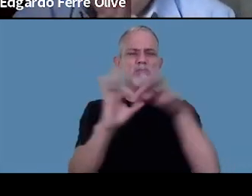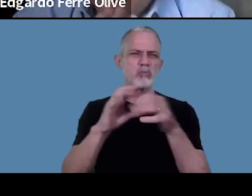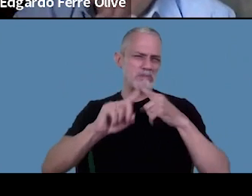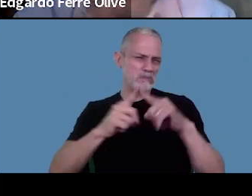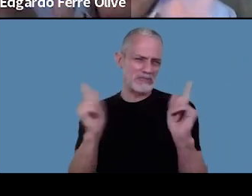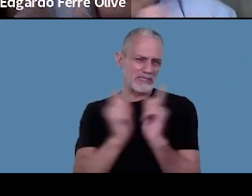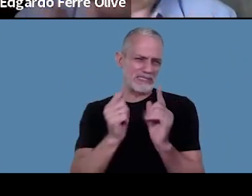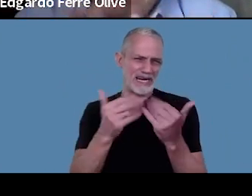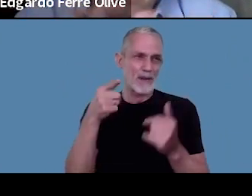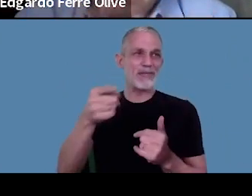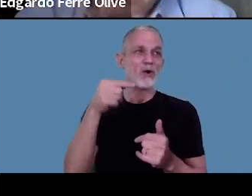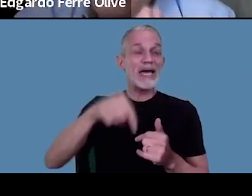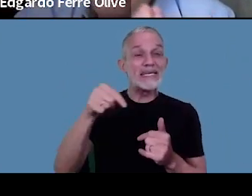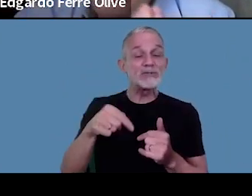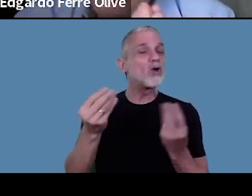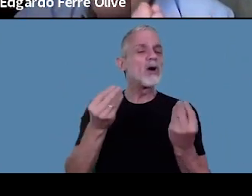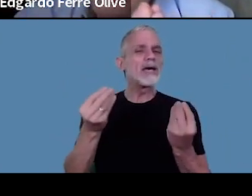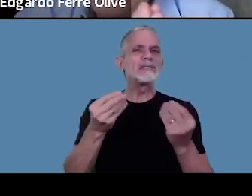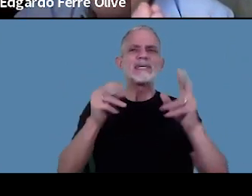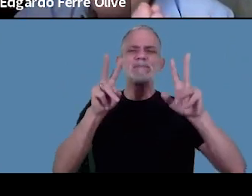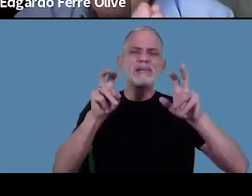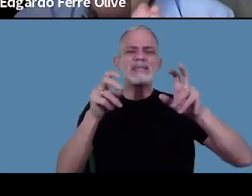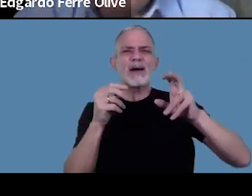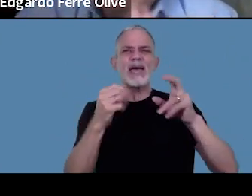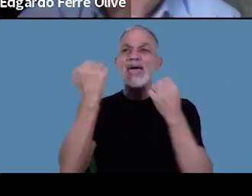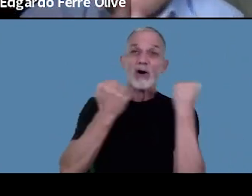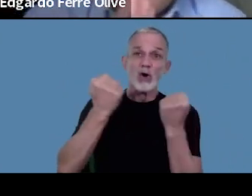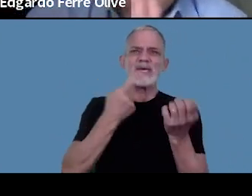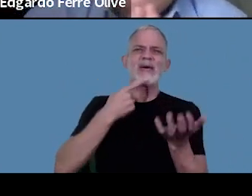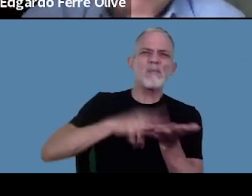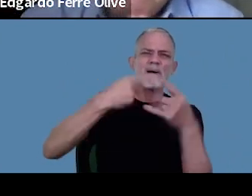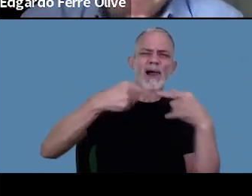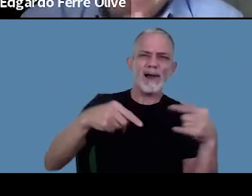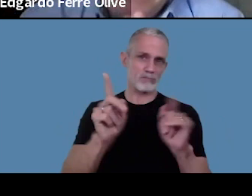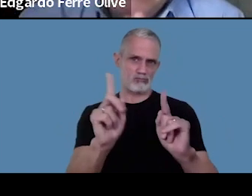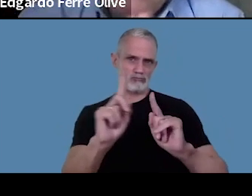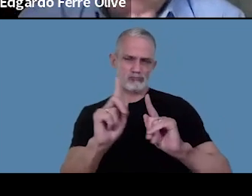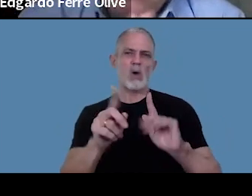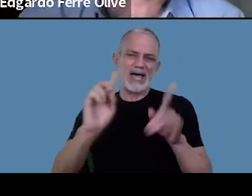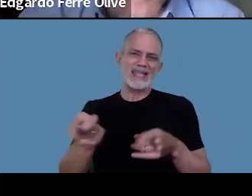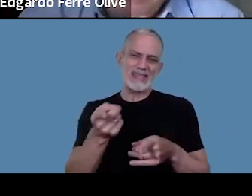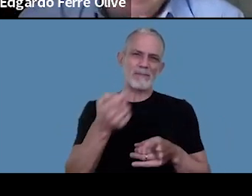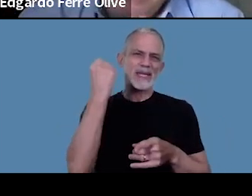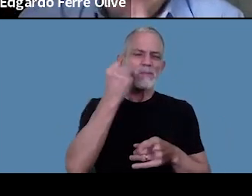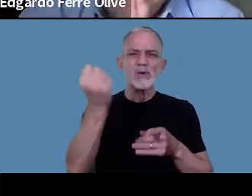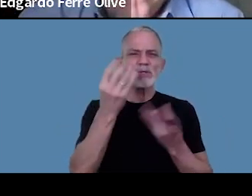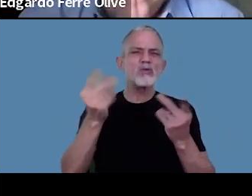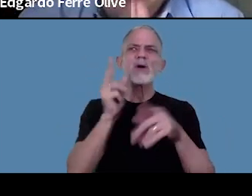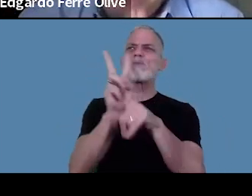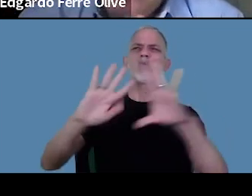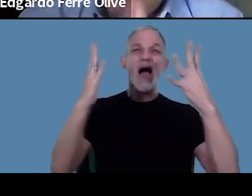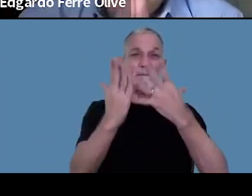que esto no es solamente el tema de los instrumentos económicos, sino que también hay que tener en cuenta que todo lo que sea ambiente va a